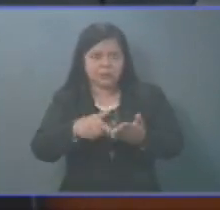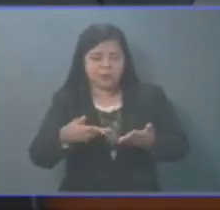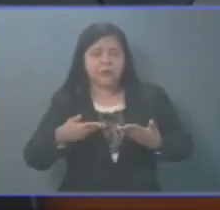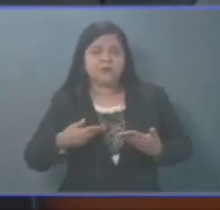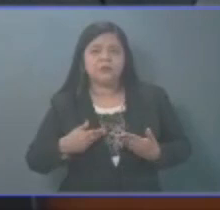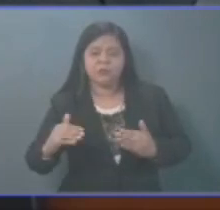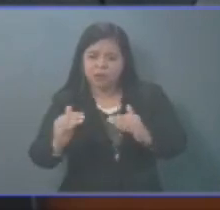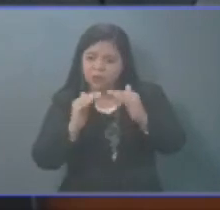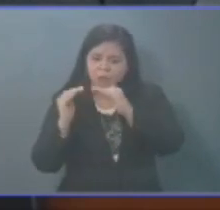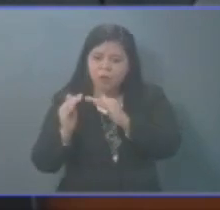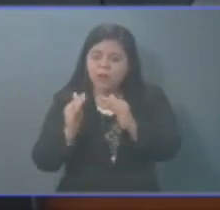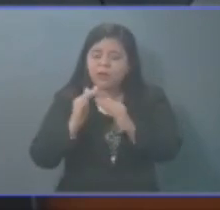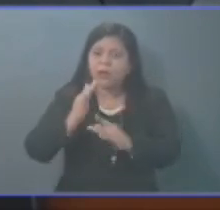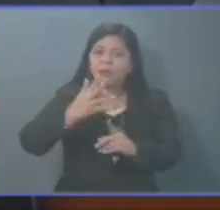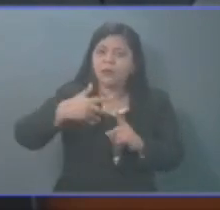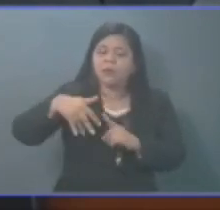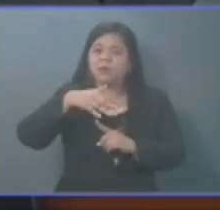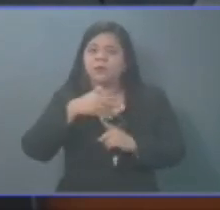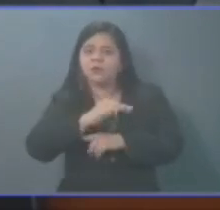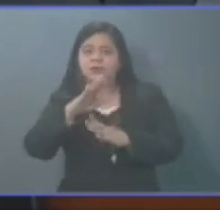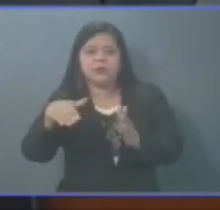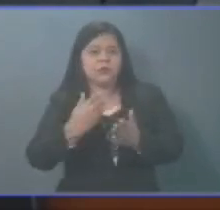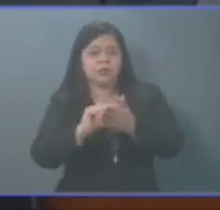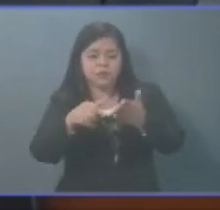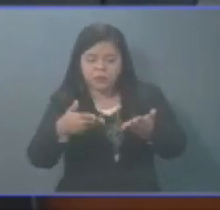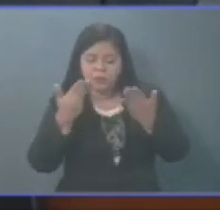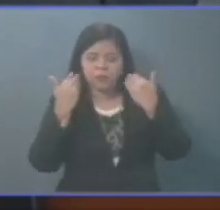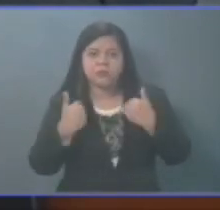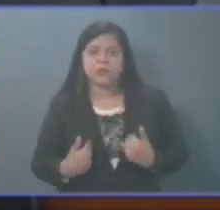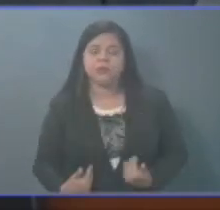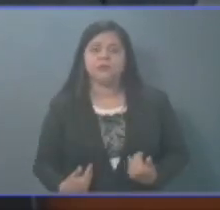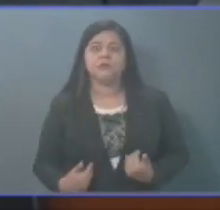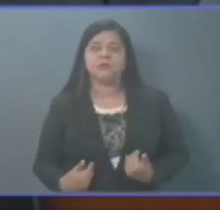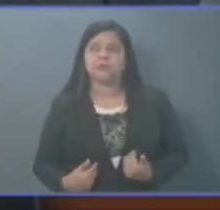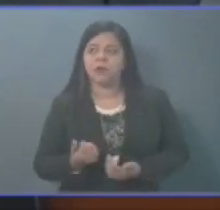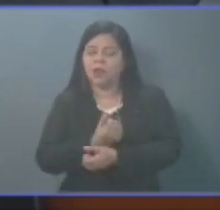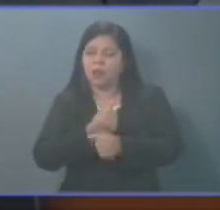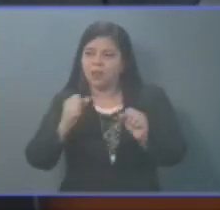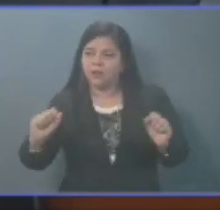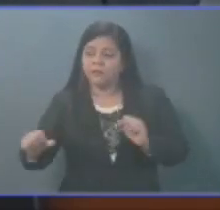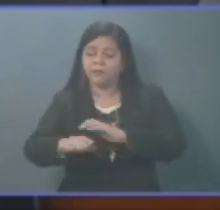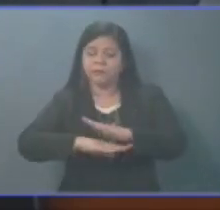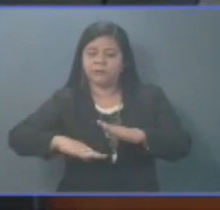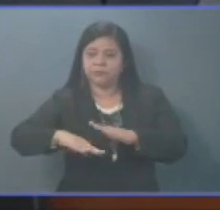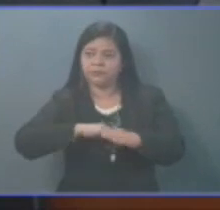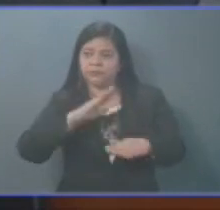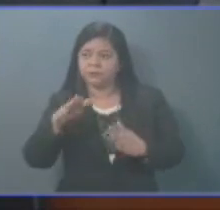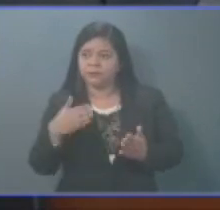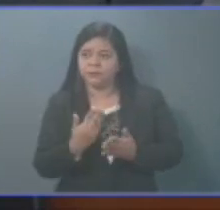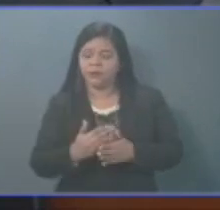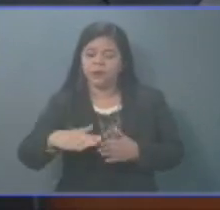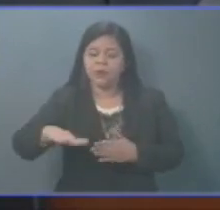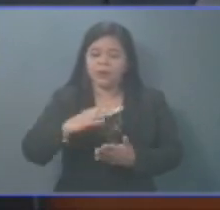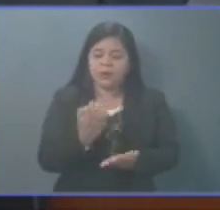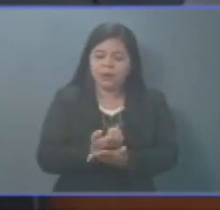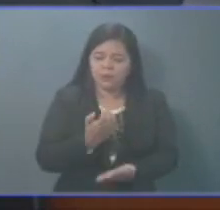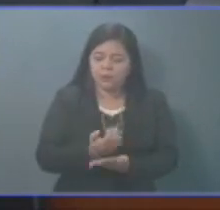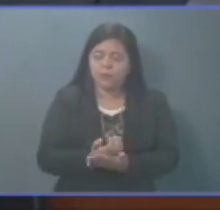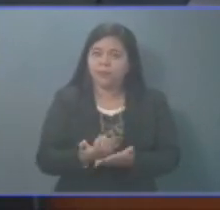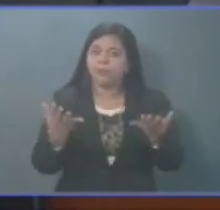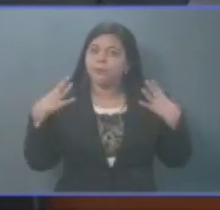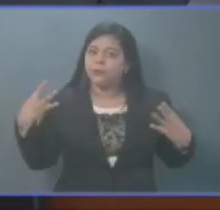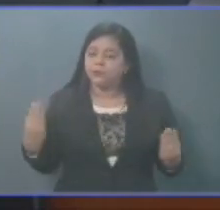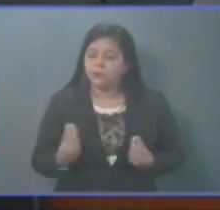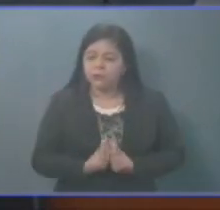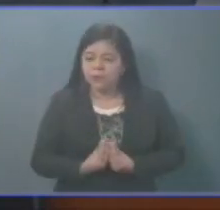en igualdad de condiciones de todos los derechos humanos y libertades fundamentales en los ámbitos económicos,